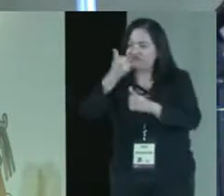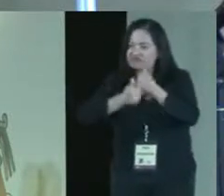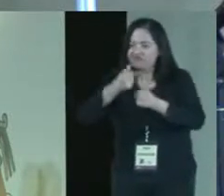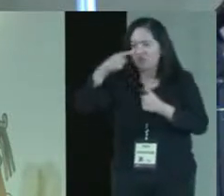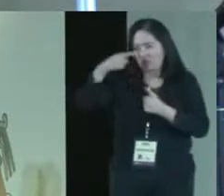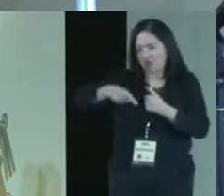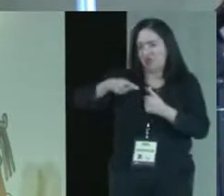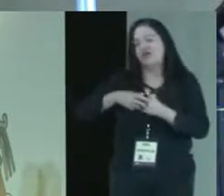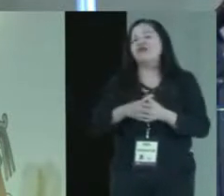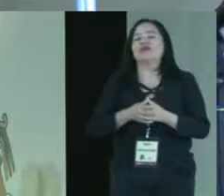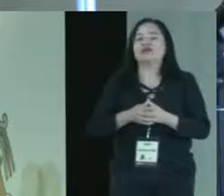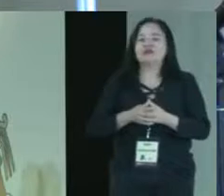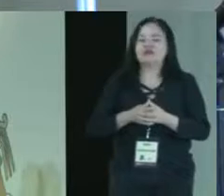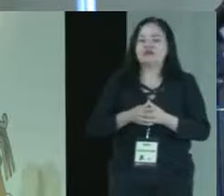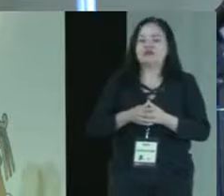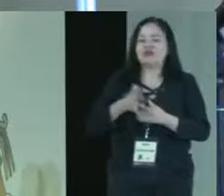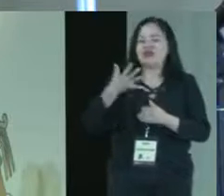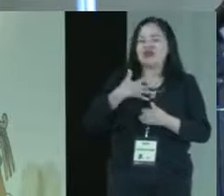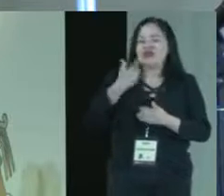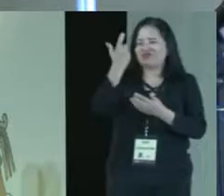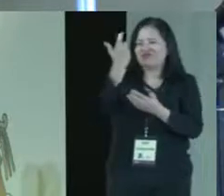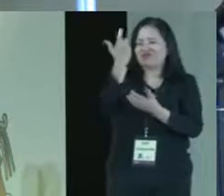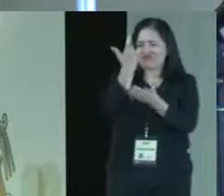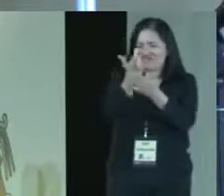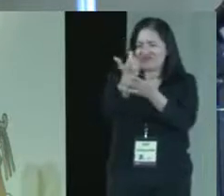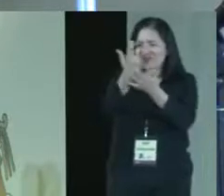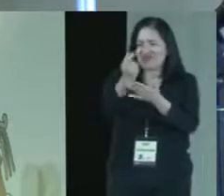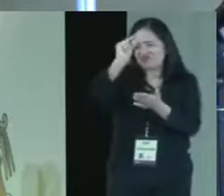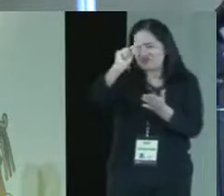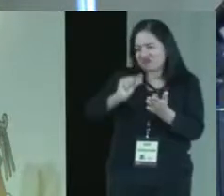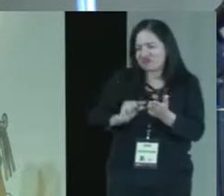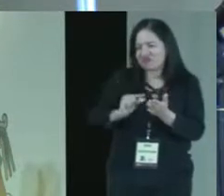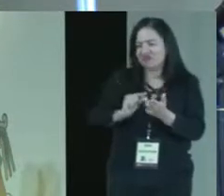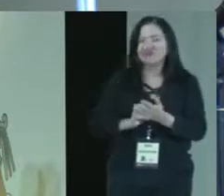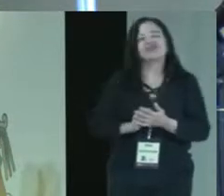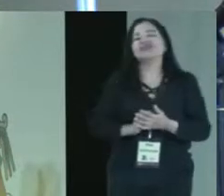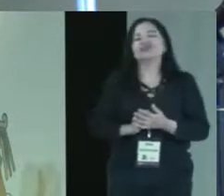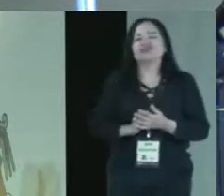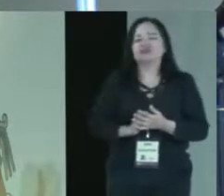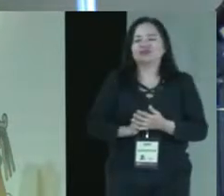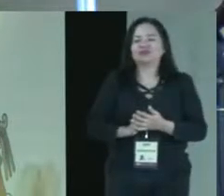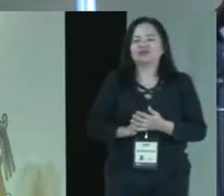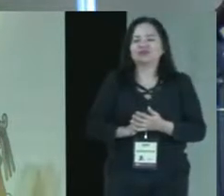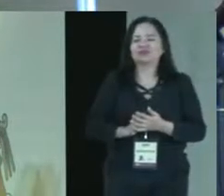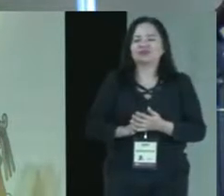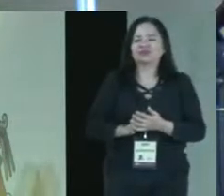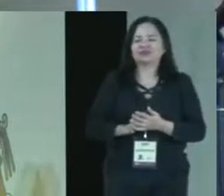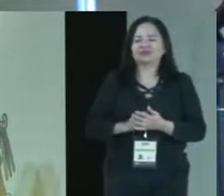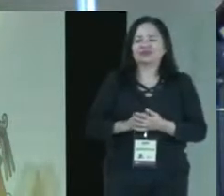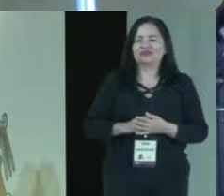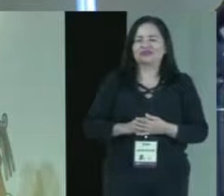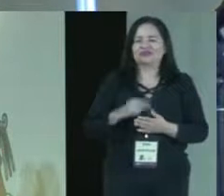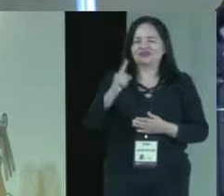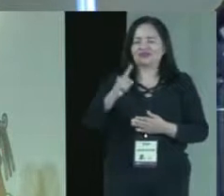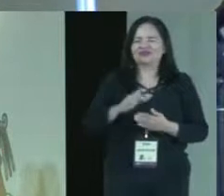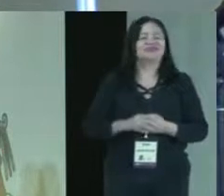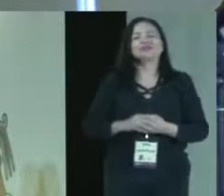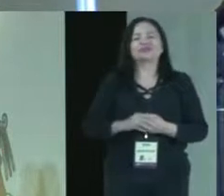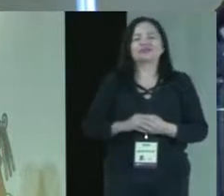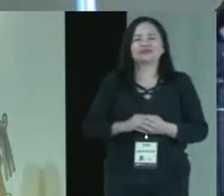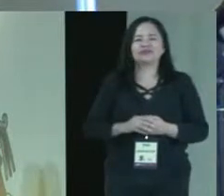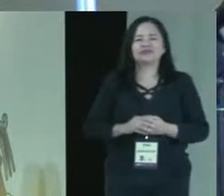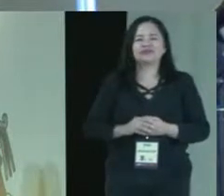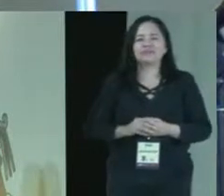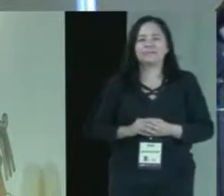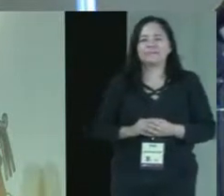cambio sobrevaluados, depresión salarial y ventajas comparativas estáticas basadas en la